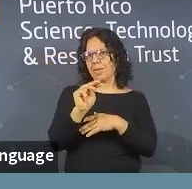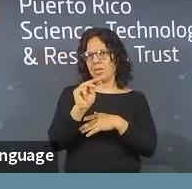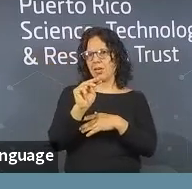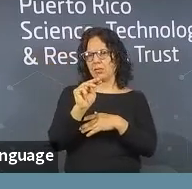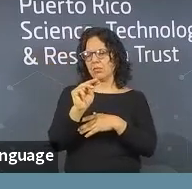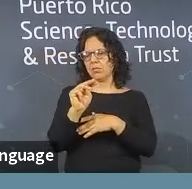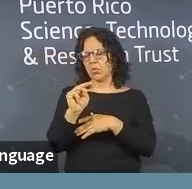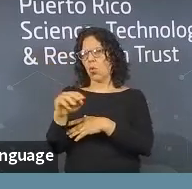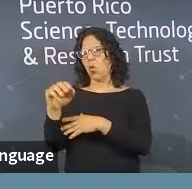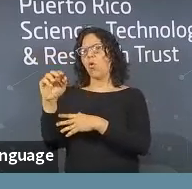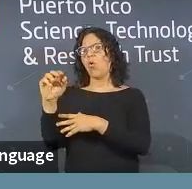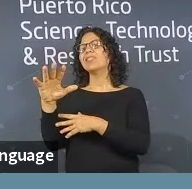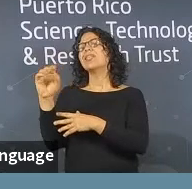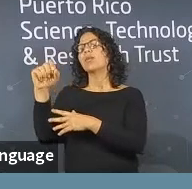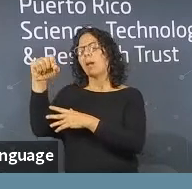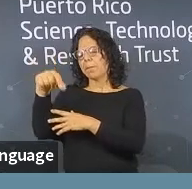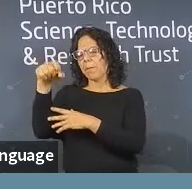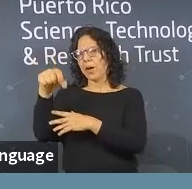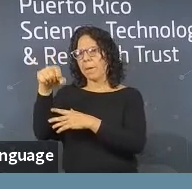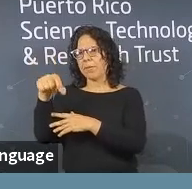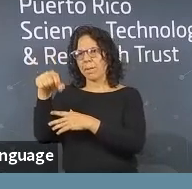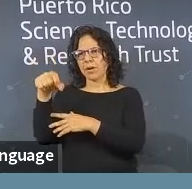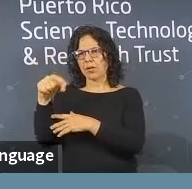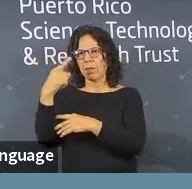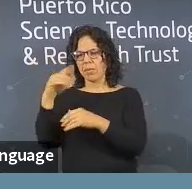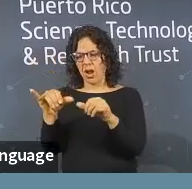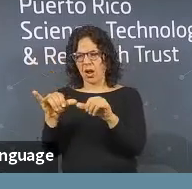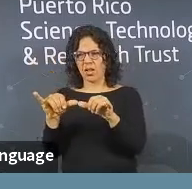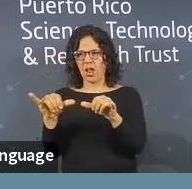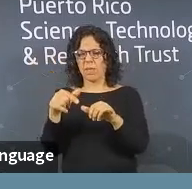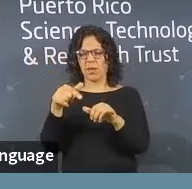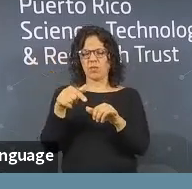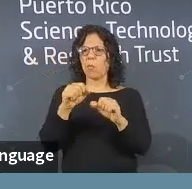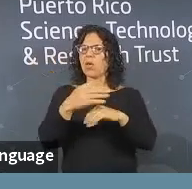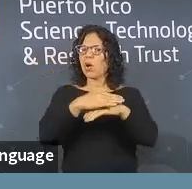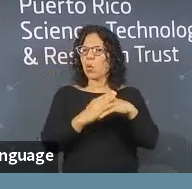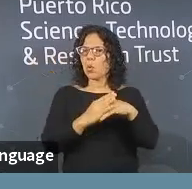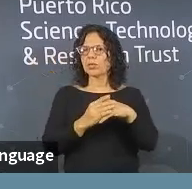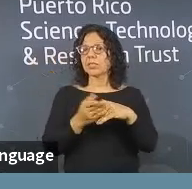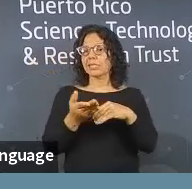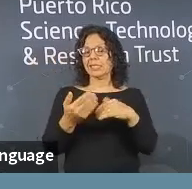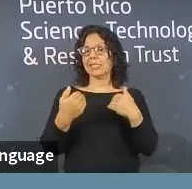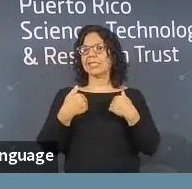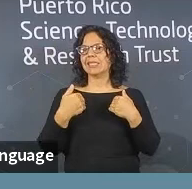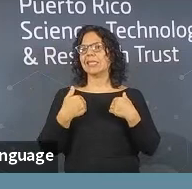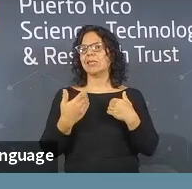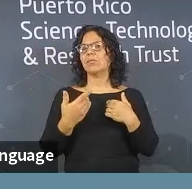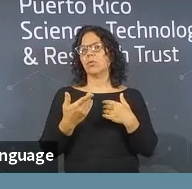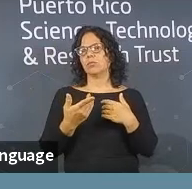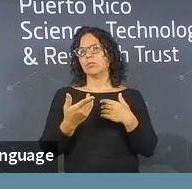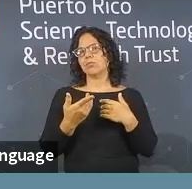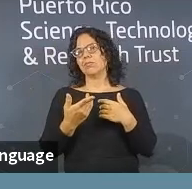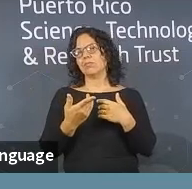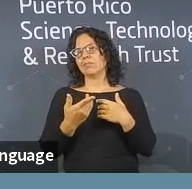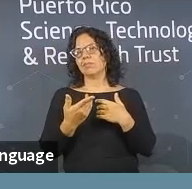para que cubran esa área. Entonces, en realidad sí necesitamos tener una amplia cobertura. Entre más pequeña, mejor,